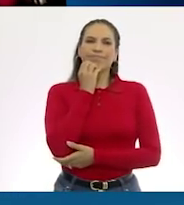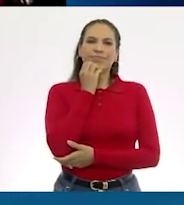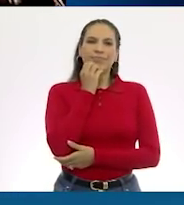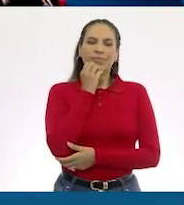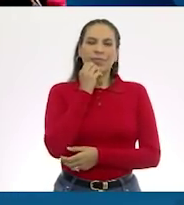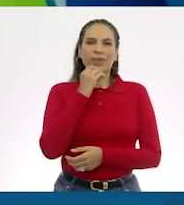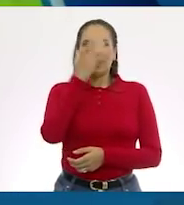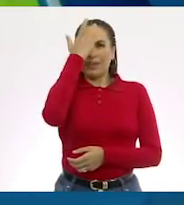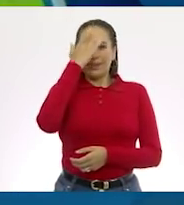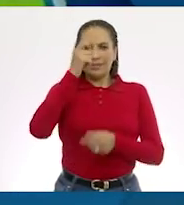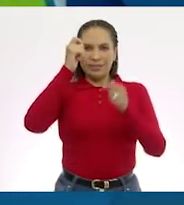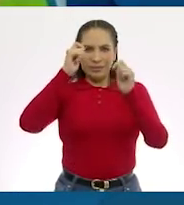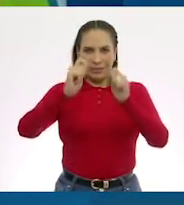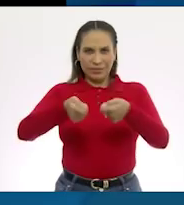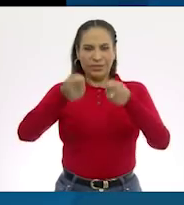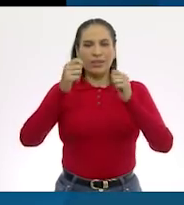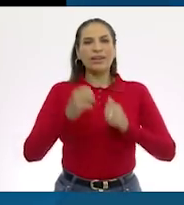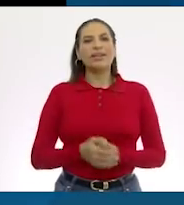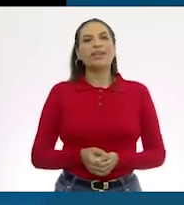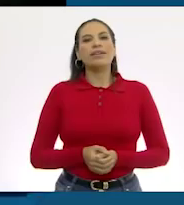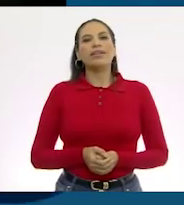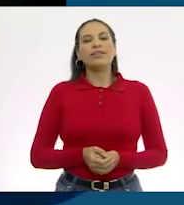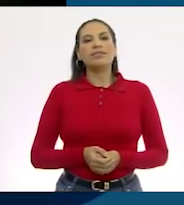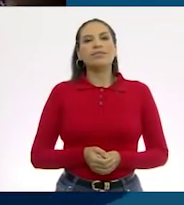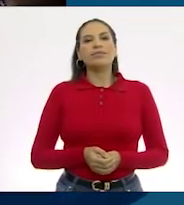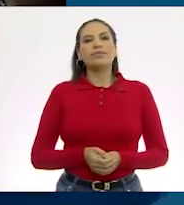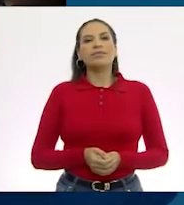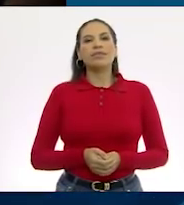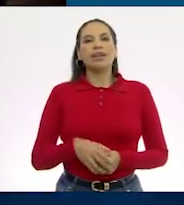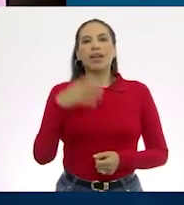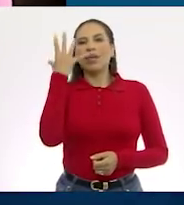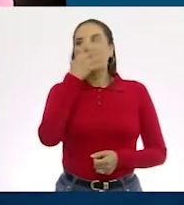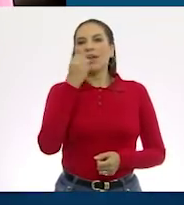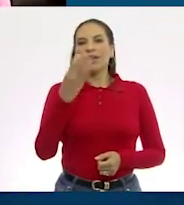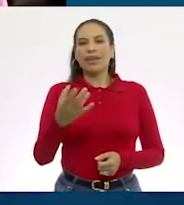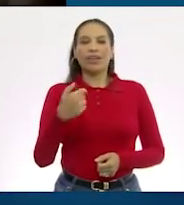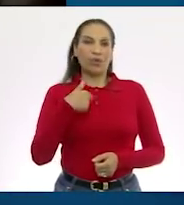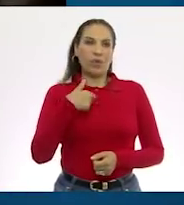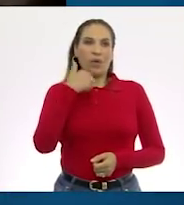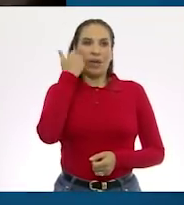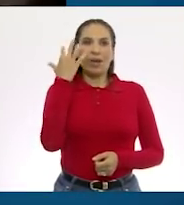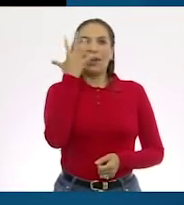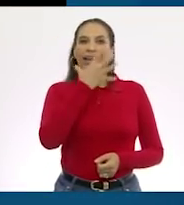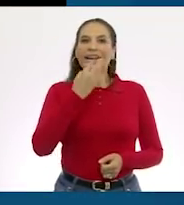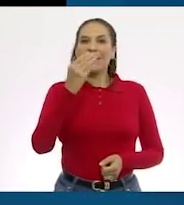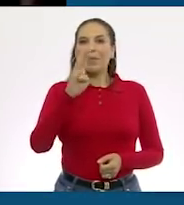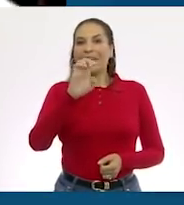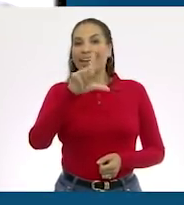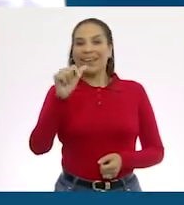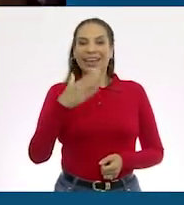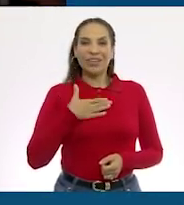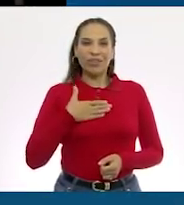la hechicera y Bella. ¡Yo quiero ser Bella!